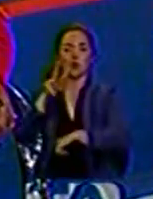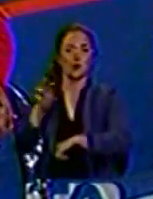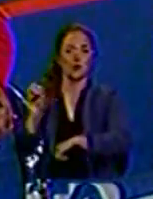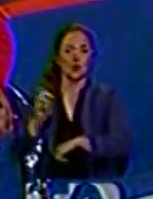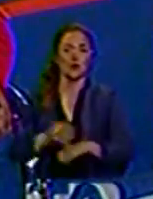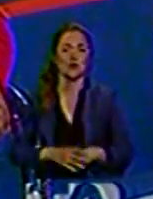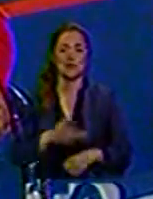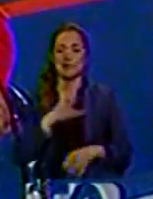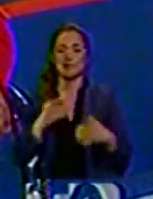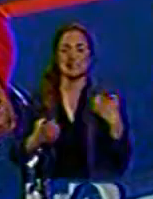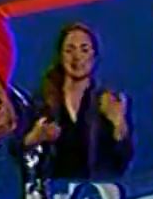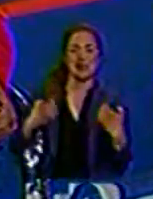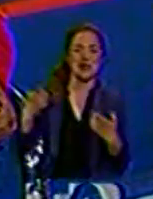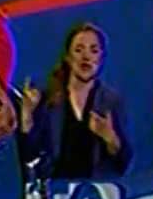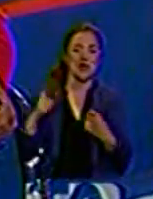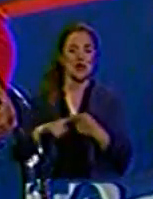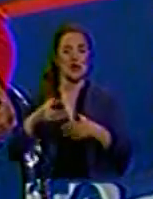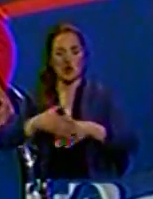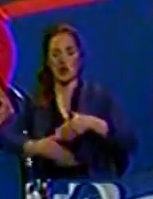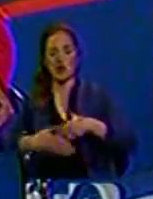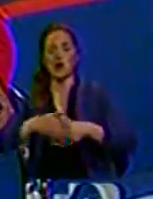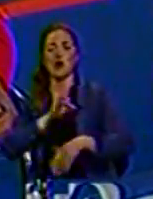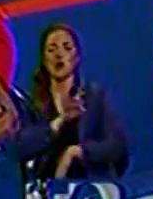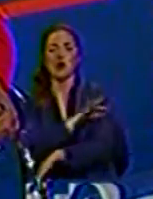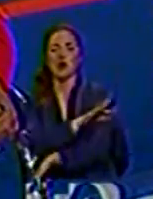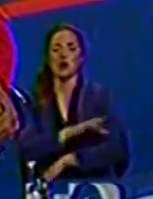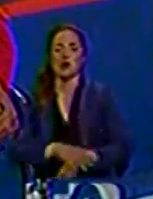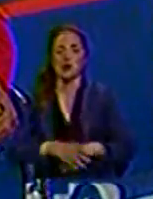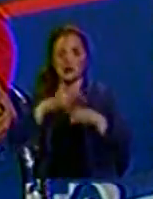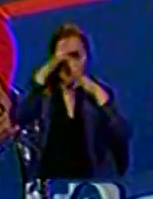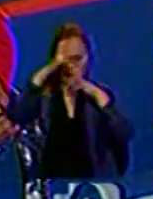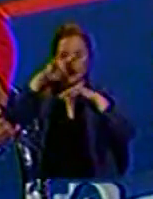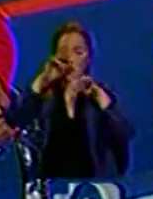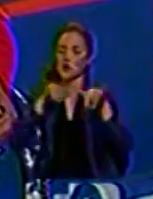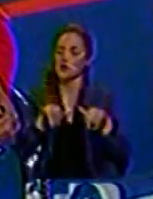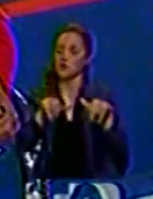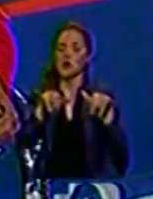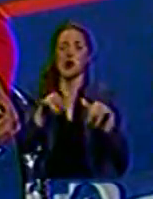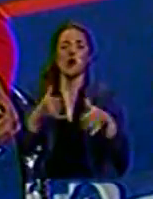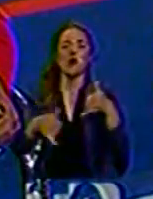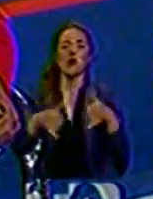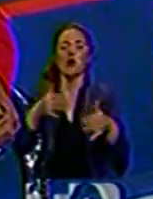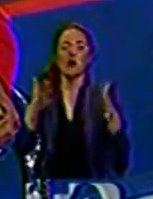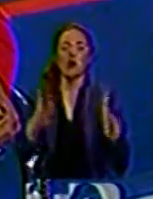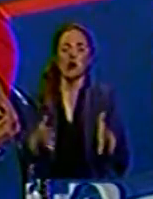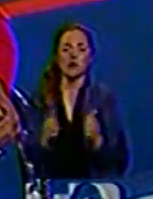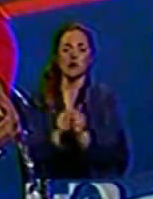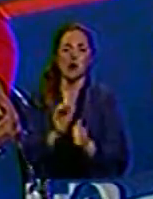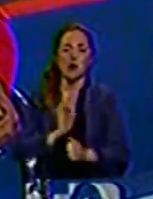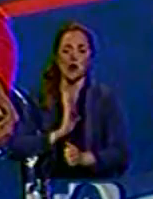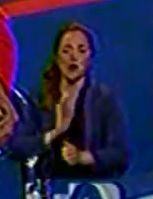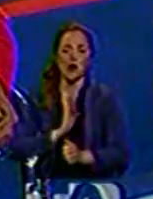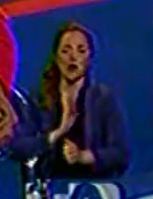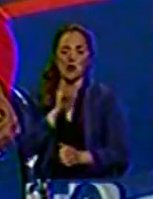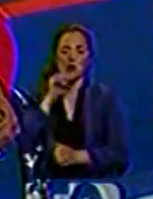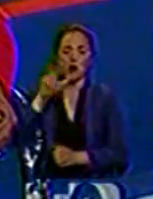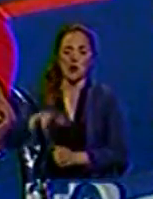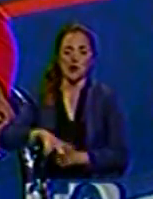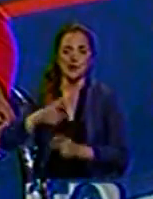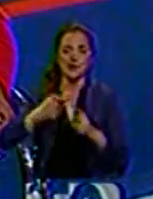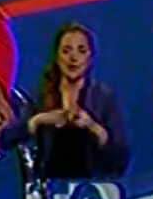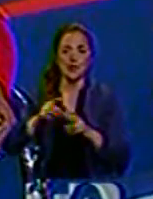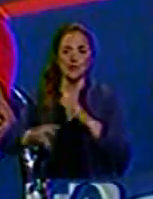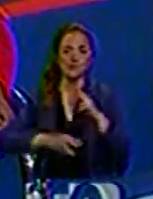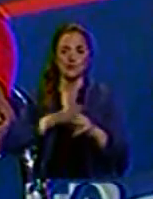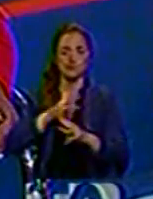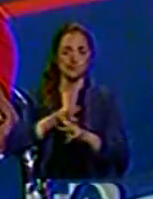las emociones vividas en el Campeonato Sudamericano de Chile. Los homenajes continúan para los jugadores y el cuerpo técnico a 3 meses del inicio del Mundial